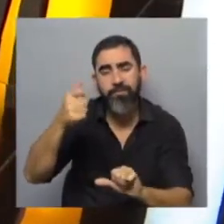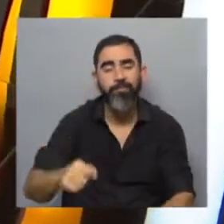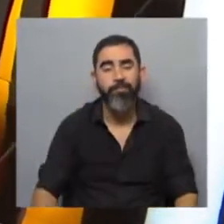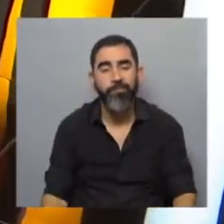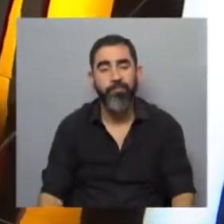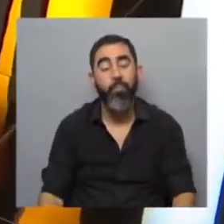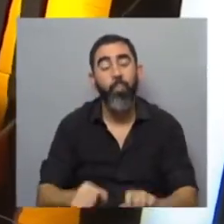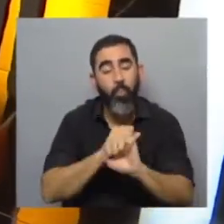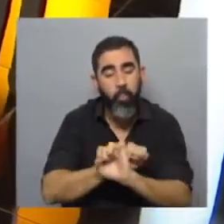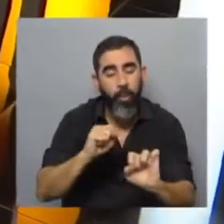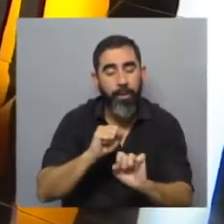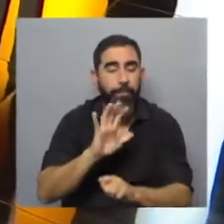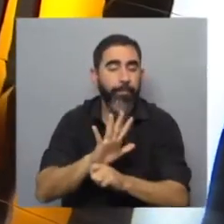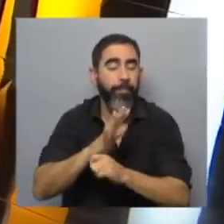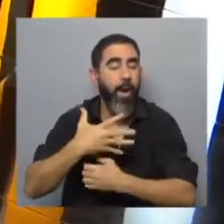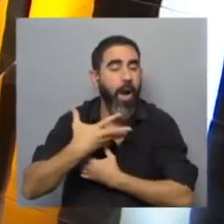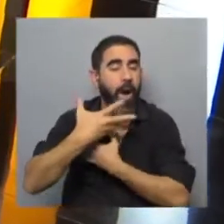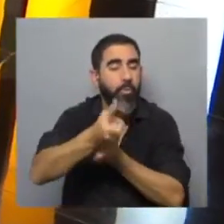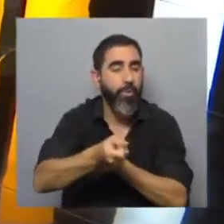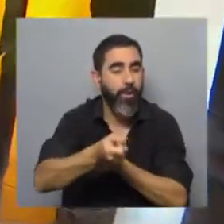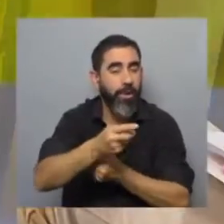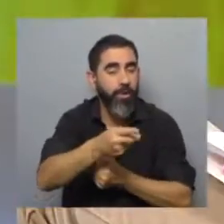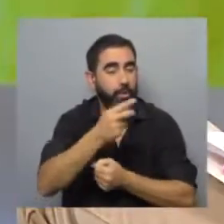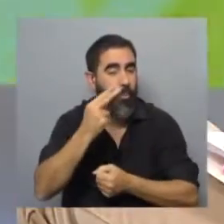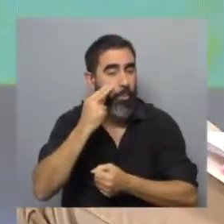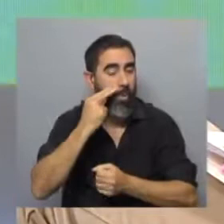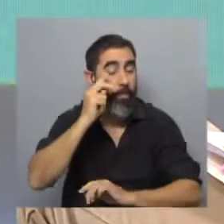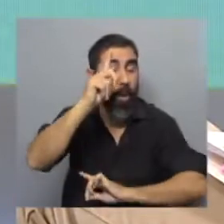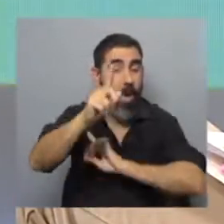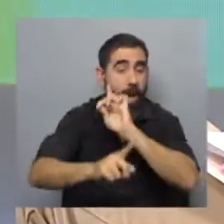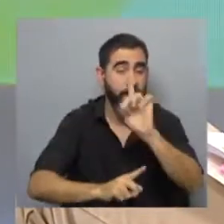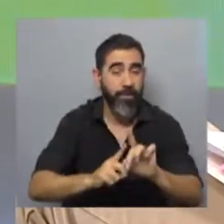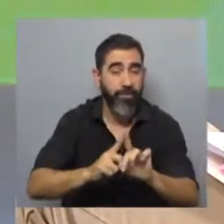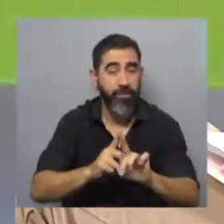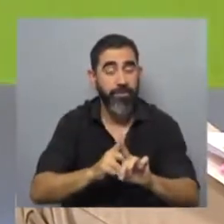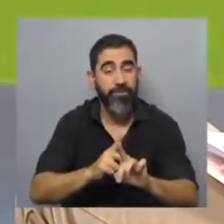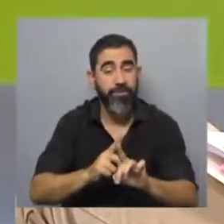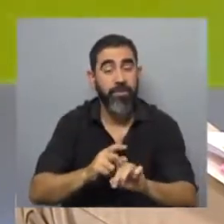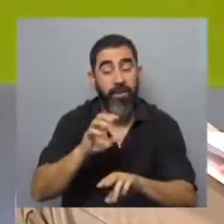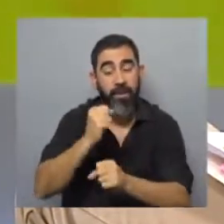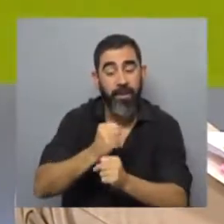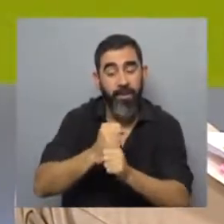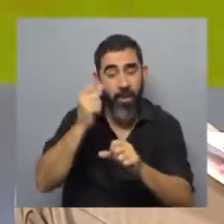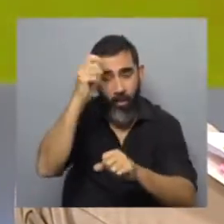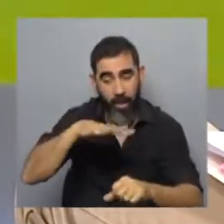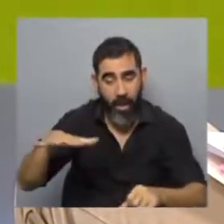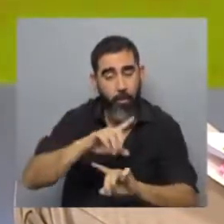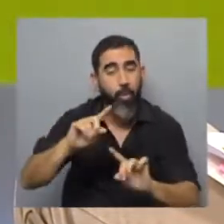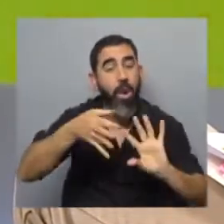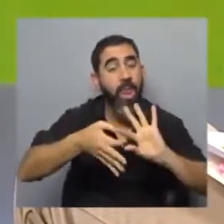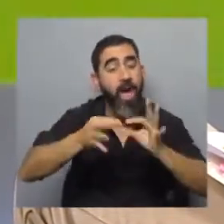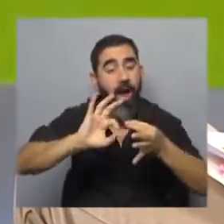Puede, bueno, ayudar a que esas fallas que generalmente ocurren, no en la cosecha realmente, sino en toda la cadena que